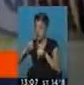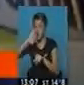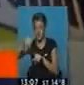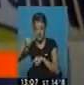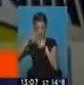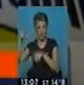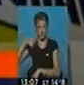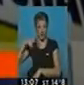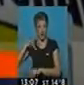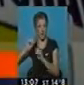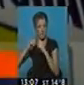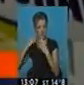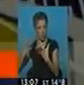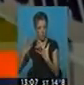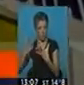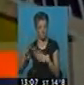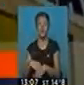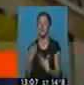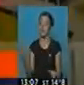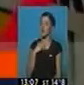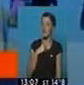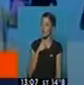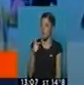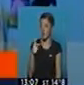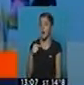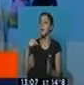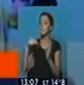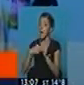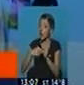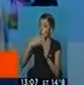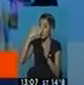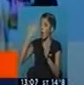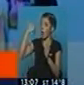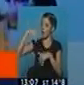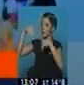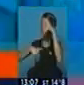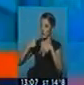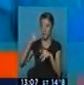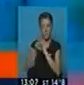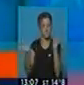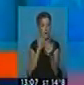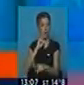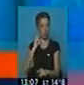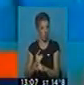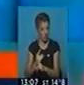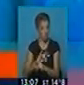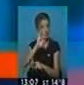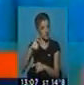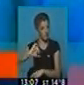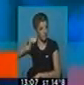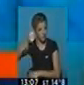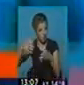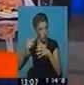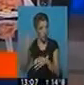había mucha desconfianza. Eso se quebró con la última elección. Entonces me parece que ese es un elemento nuevo. Ahora, hay otro elemento que también algunos están